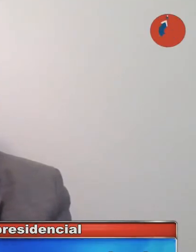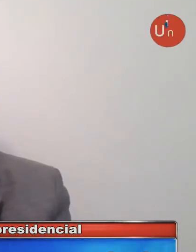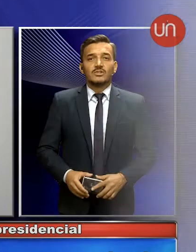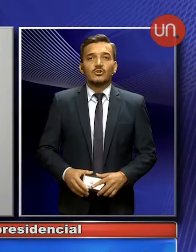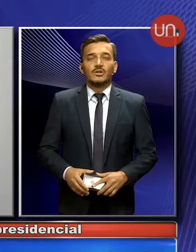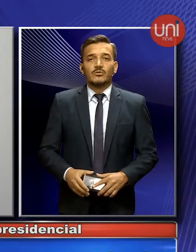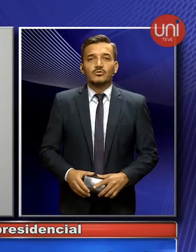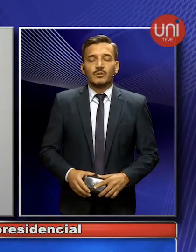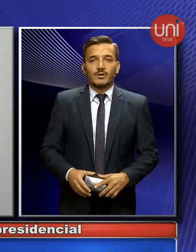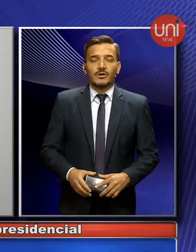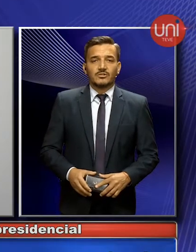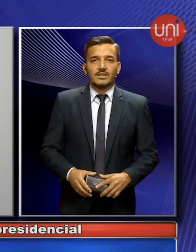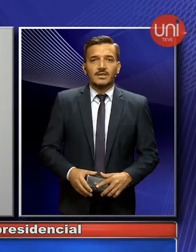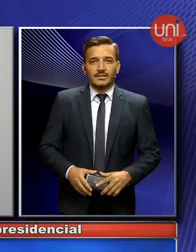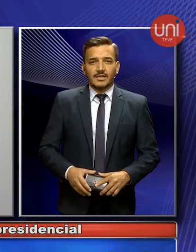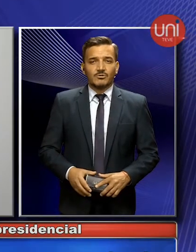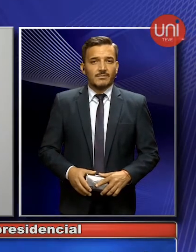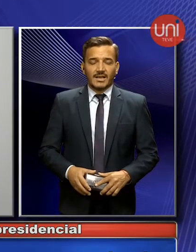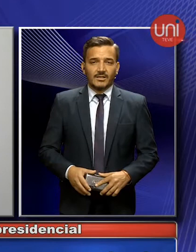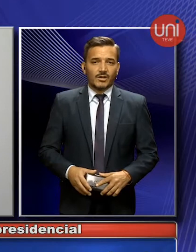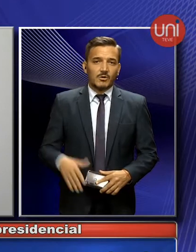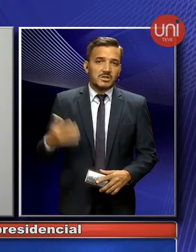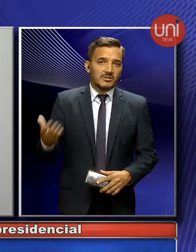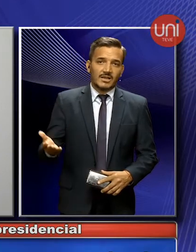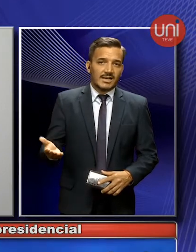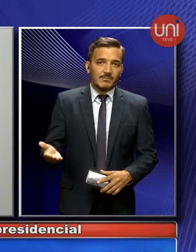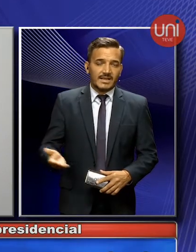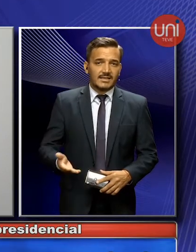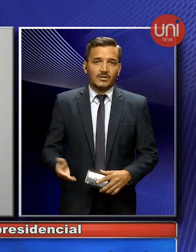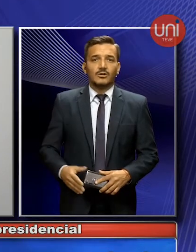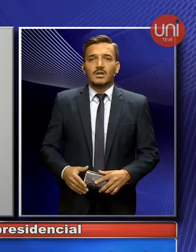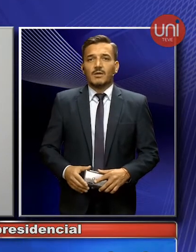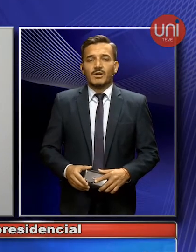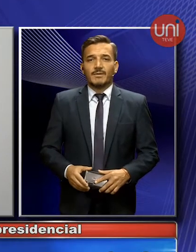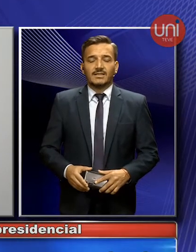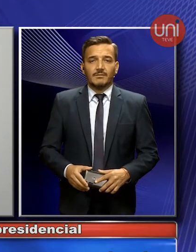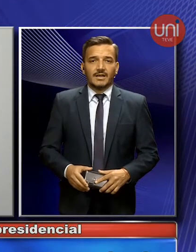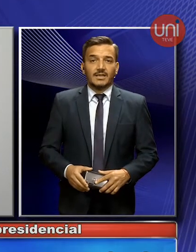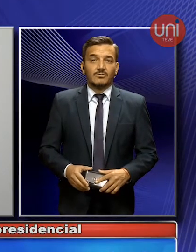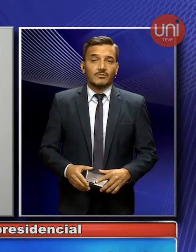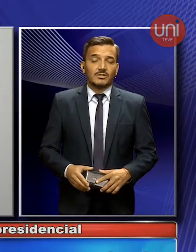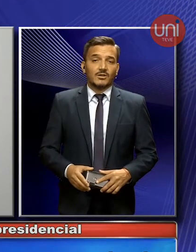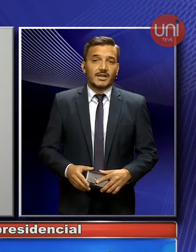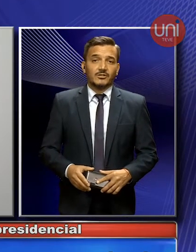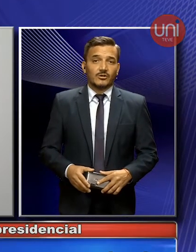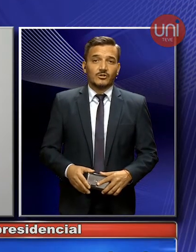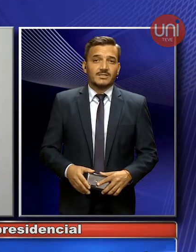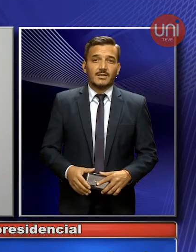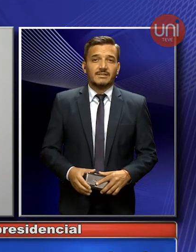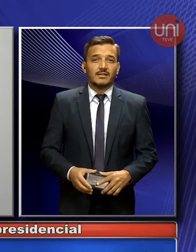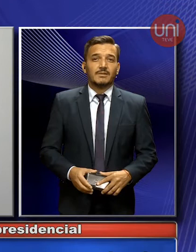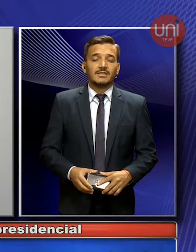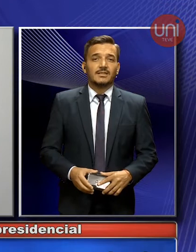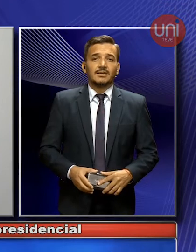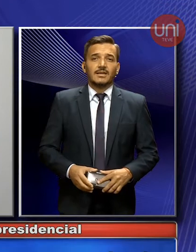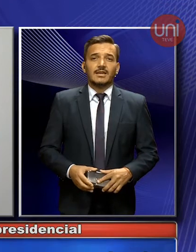ahora es solo el anuncio, pero bueno, sí, teníamos imágenes de lo que hemos visto, que la réplica se ha dado en buena parte del país, no hemos estado ajenos los cordobeses,